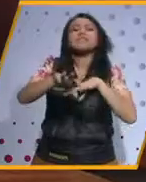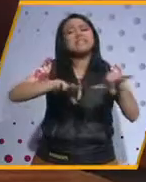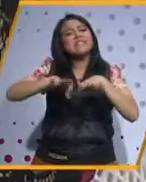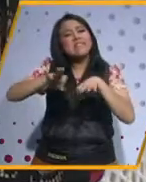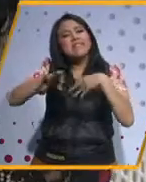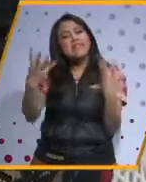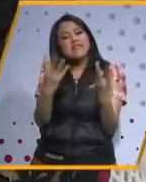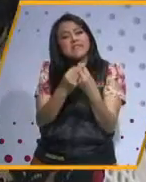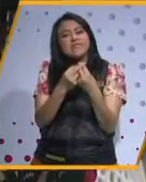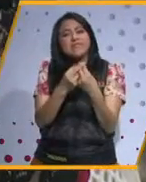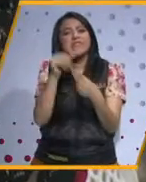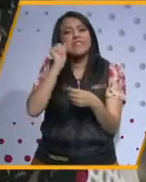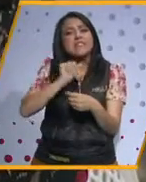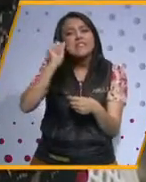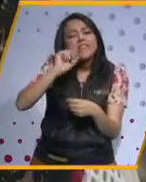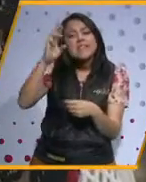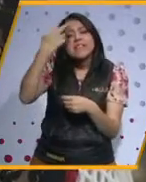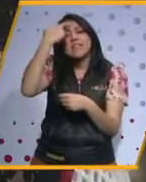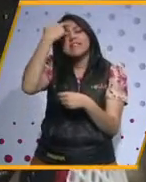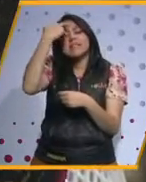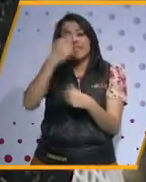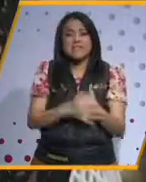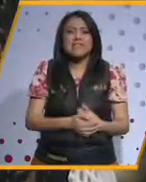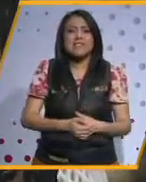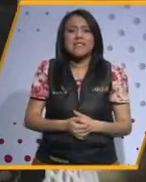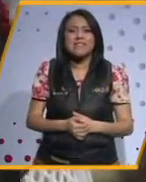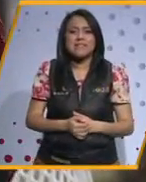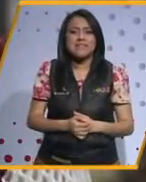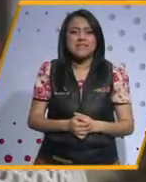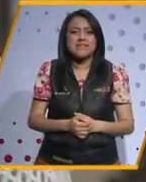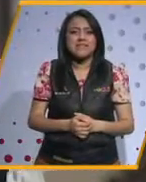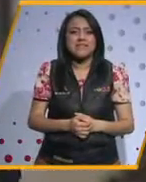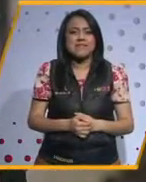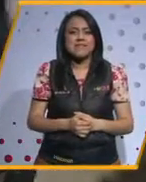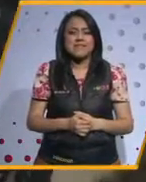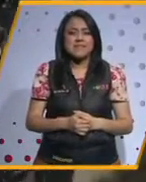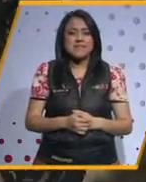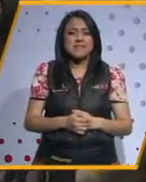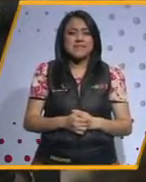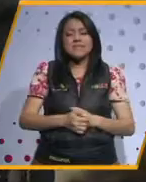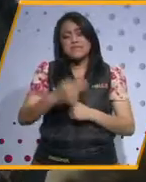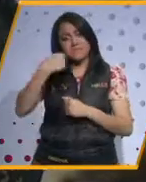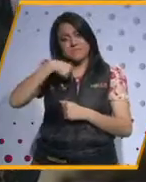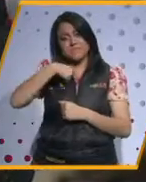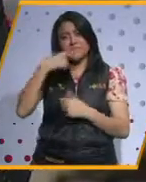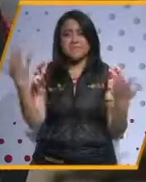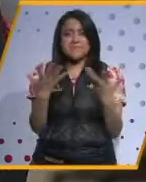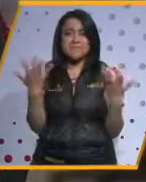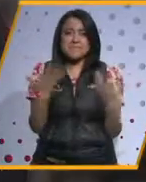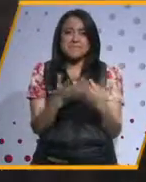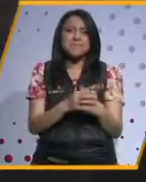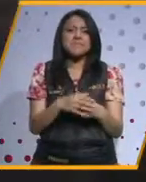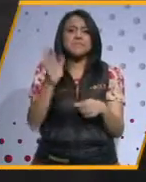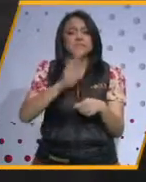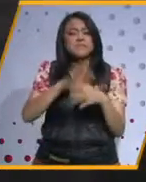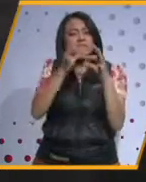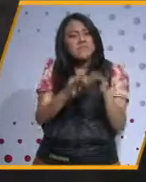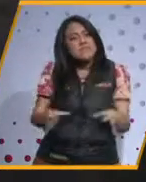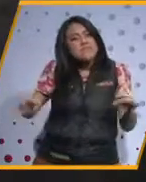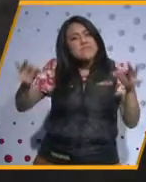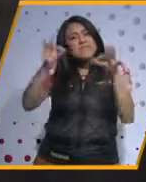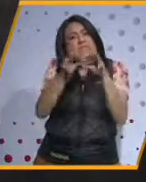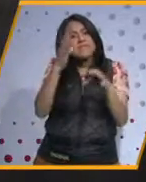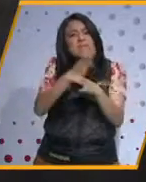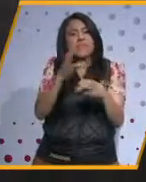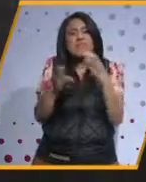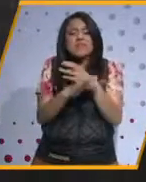recuerdan. Y y aparte, bueno, mira, esta acción es una acción tan noble que cómo